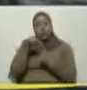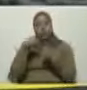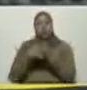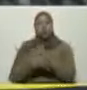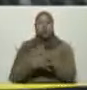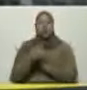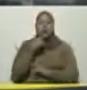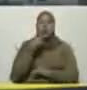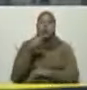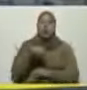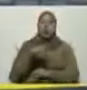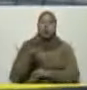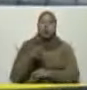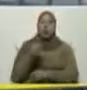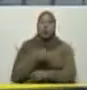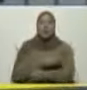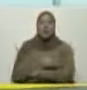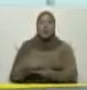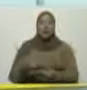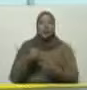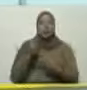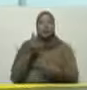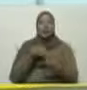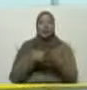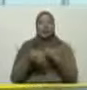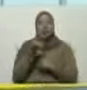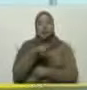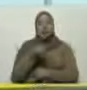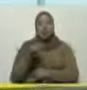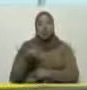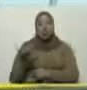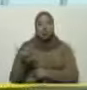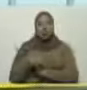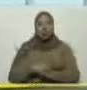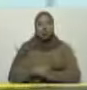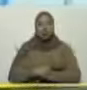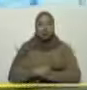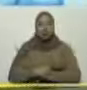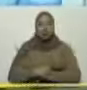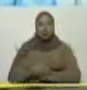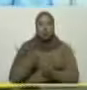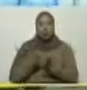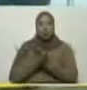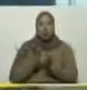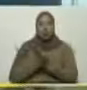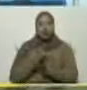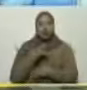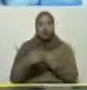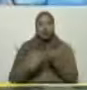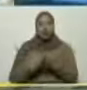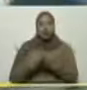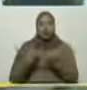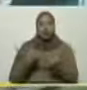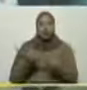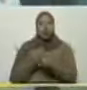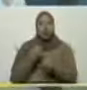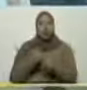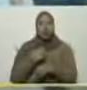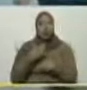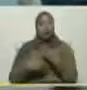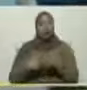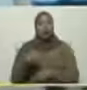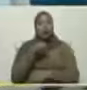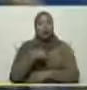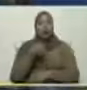abastecimiento 1,800000 personas ahí está la clase de trabajador de